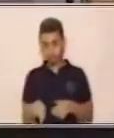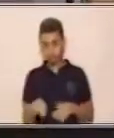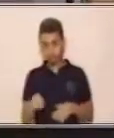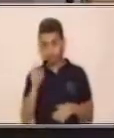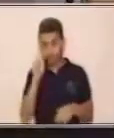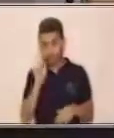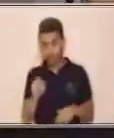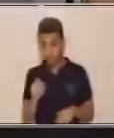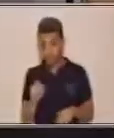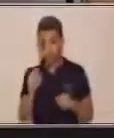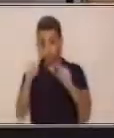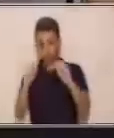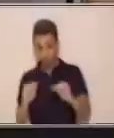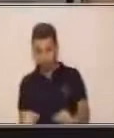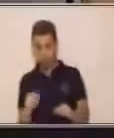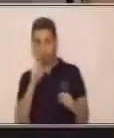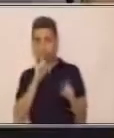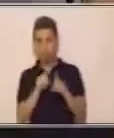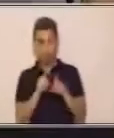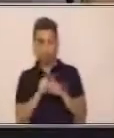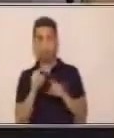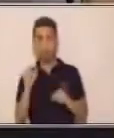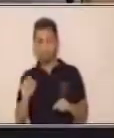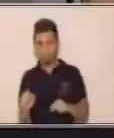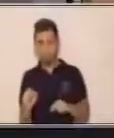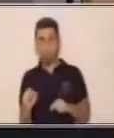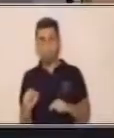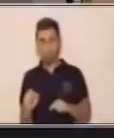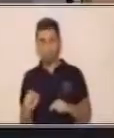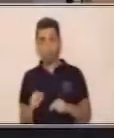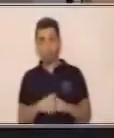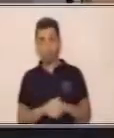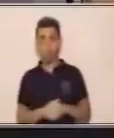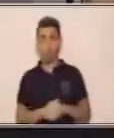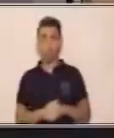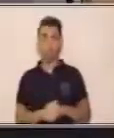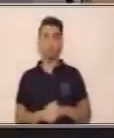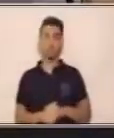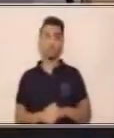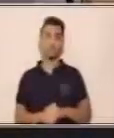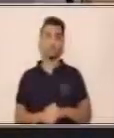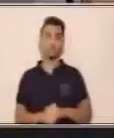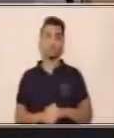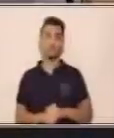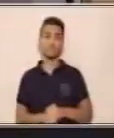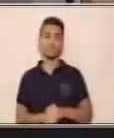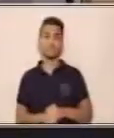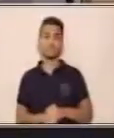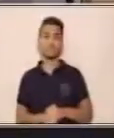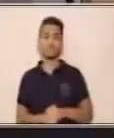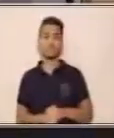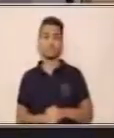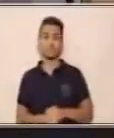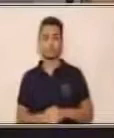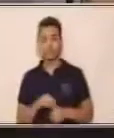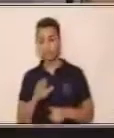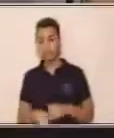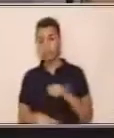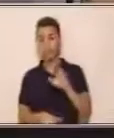caso, y luego tenemos que recordar que debemos de colocar el punto decimal. Paso número